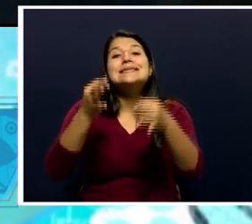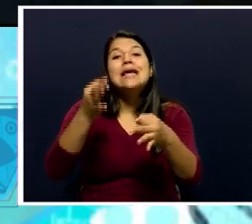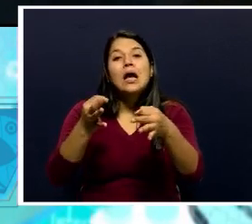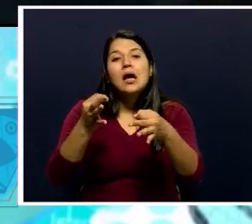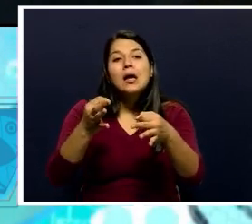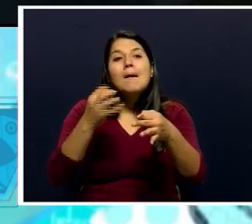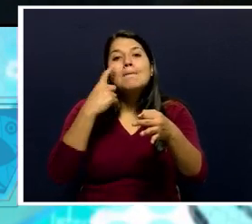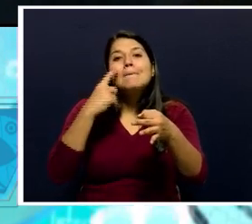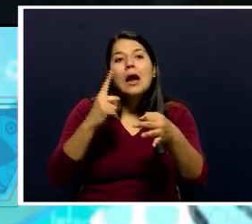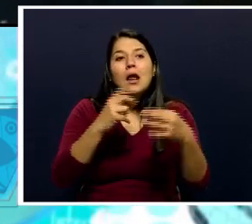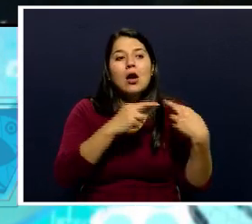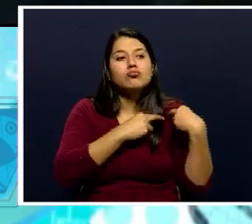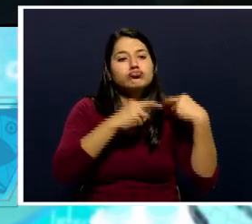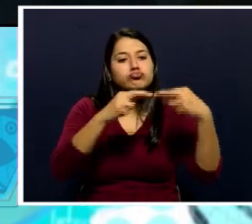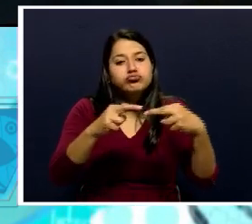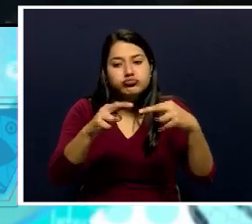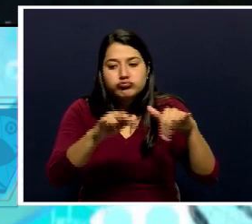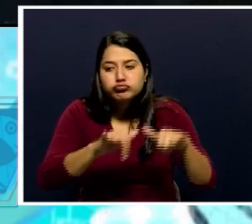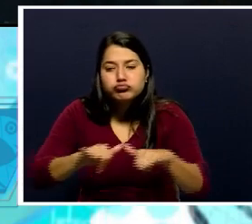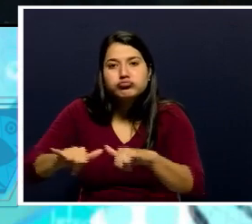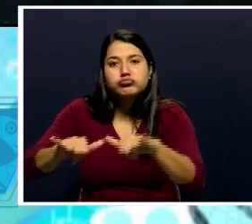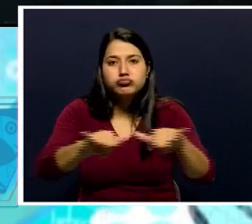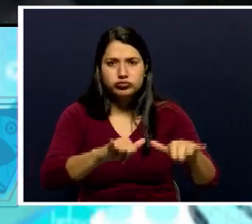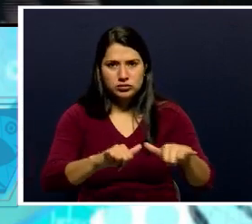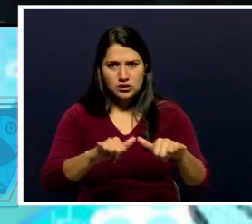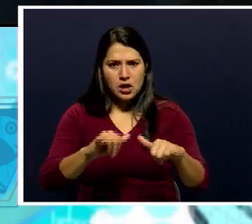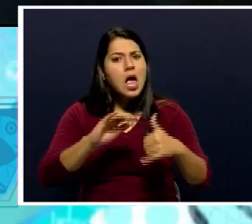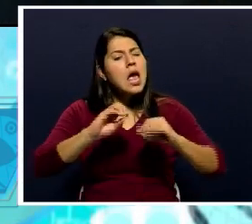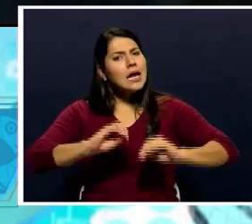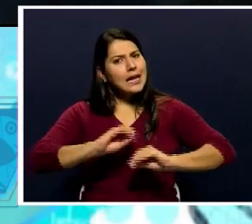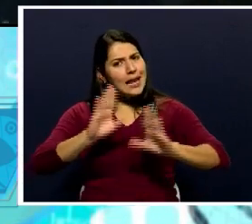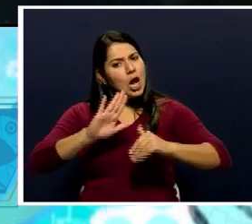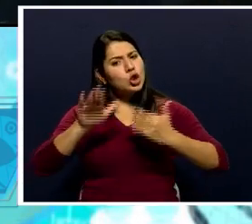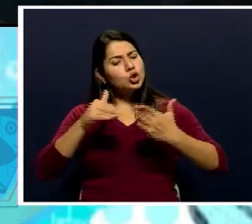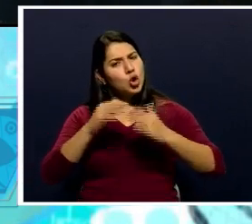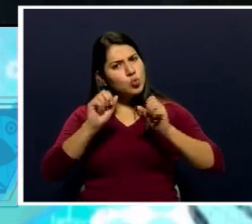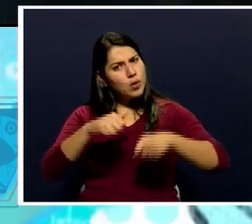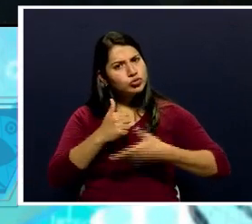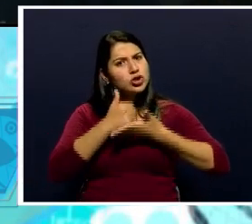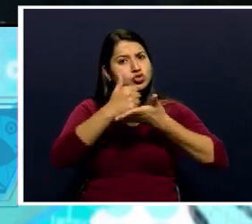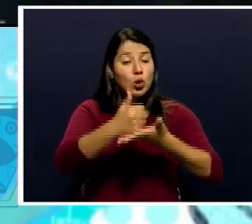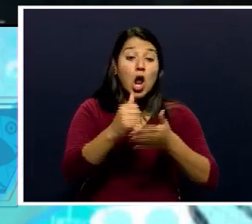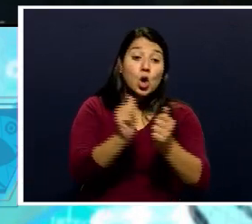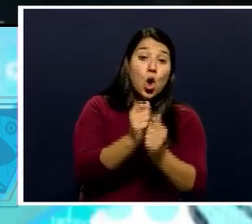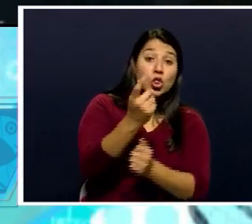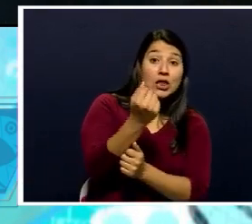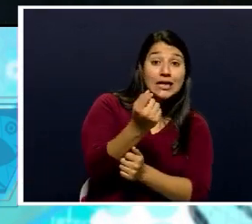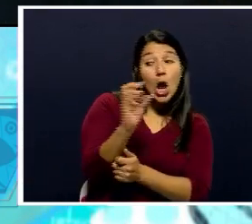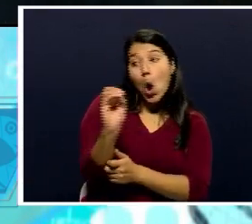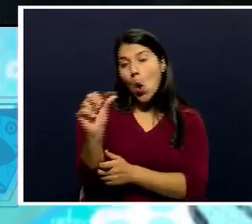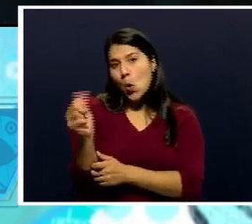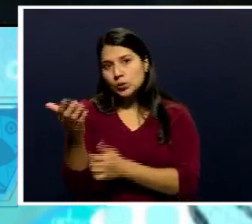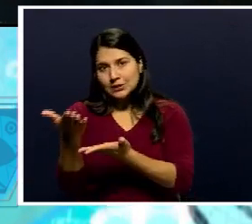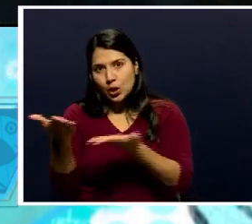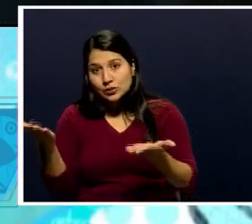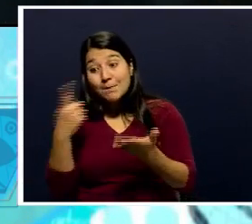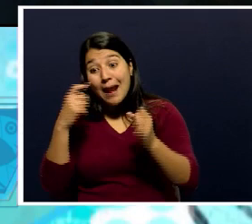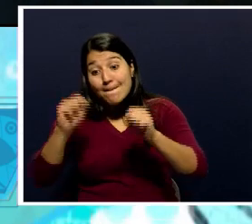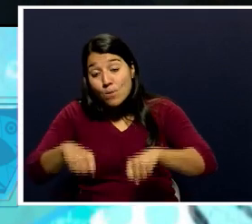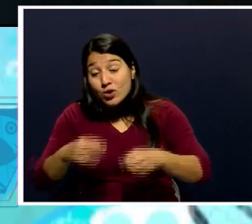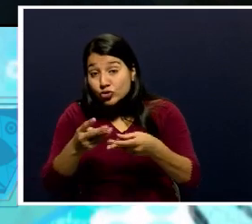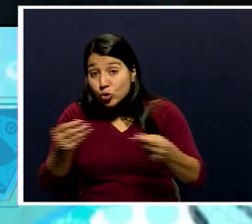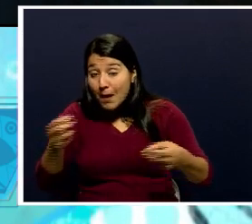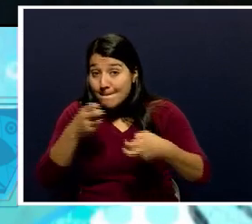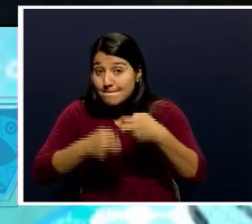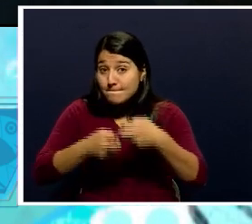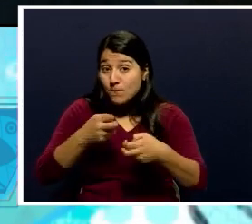tenemos que aportar con nuestros recursos, que pueden ser financieros o no, para resolver esta crisis, pero